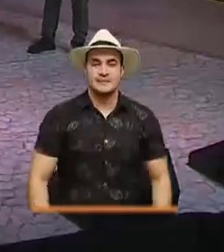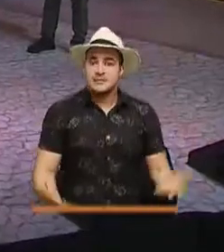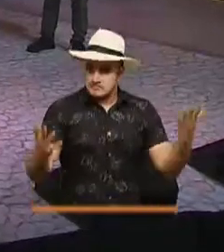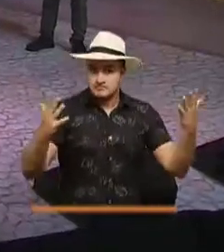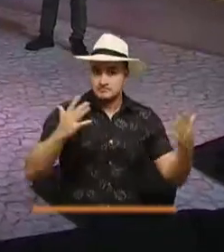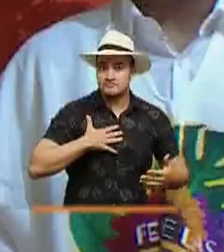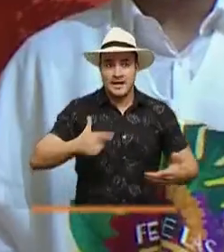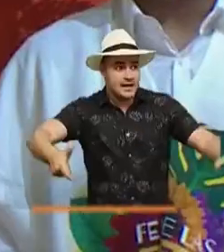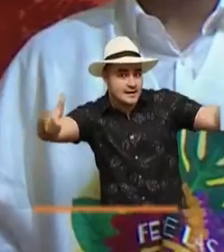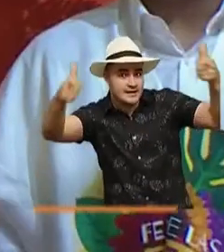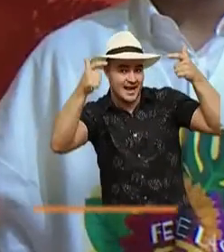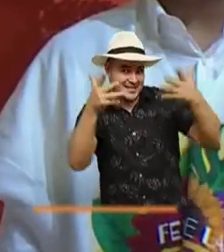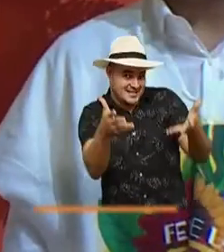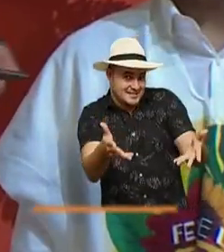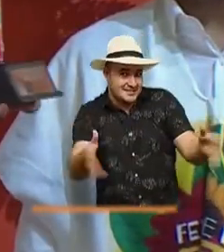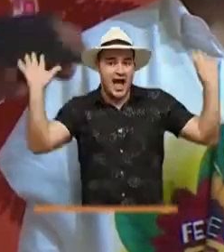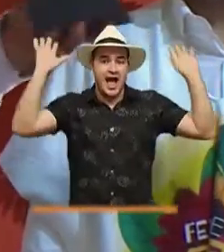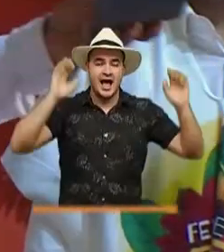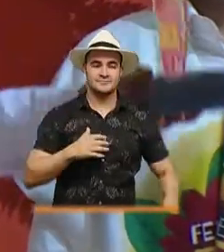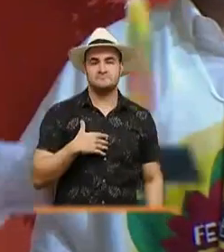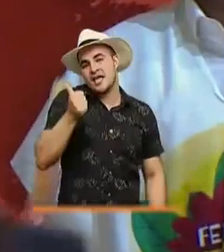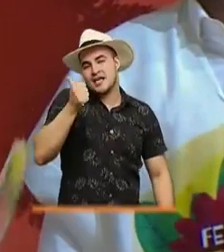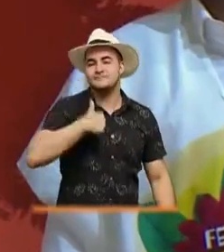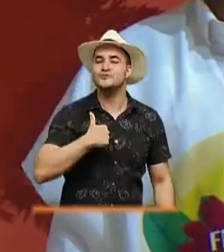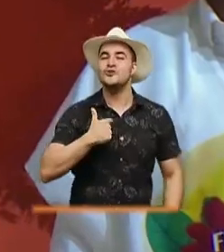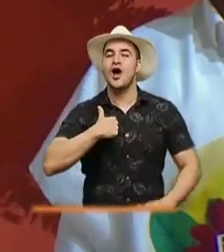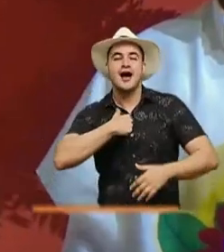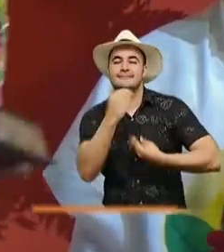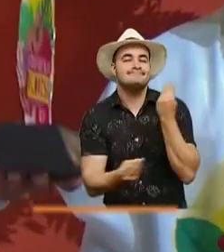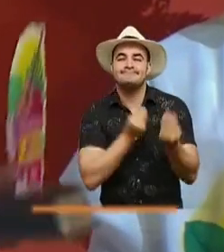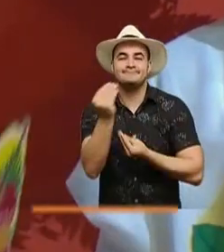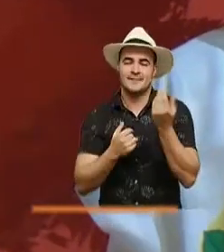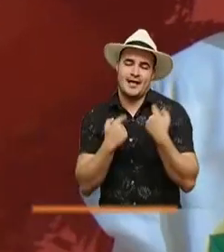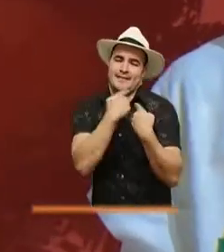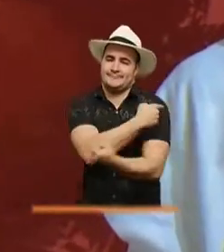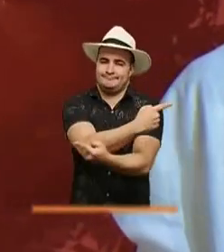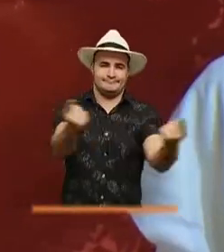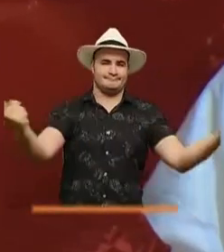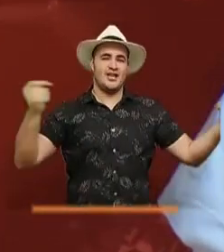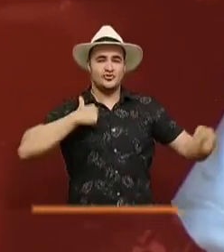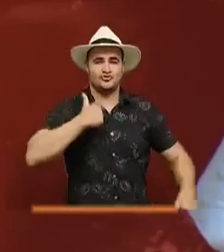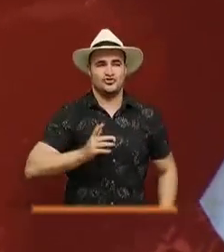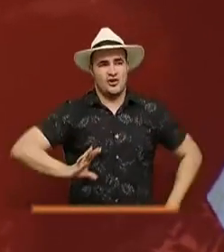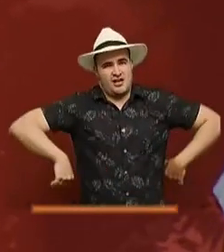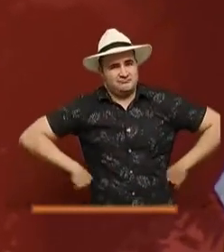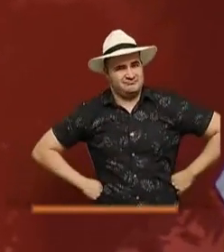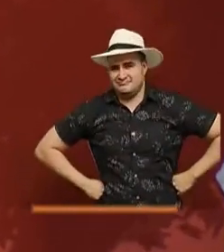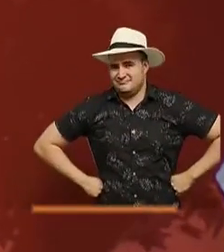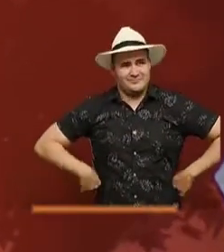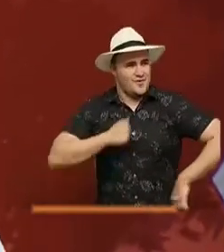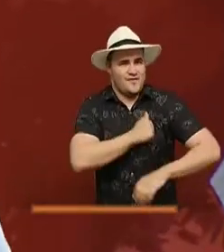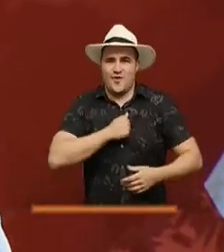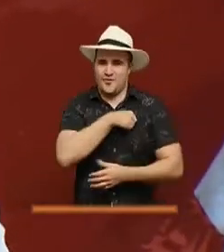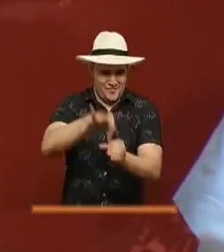del pueblo? Tan solo me resta aquí decir que estoy descuadrado. Por